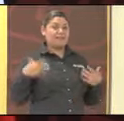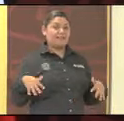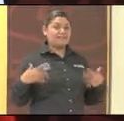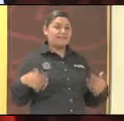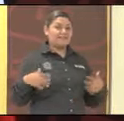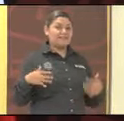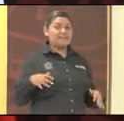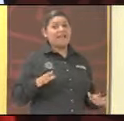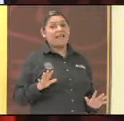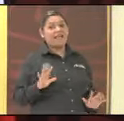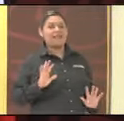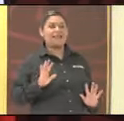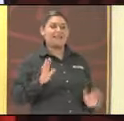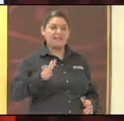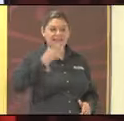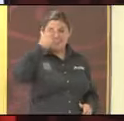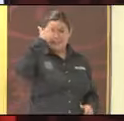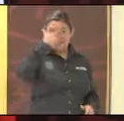Pero bueno, pero ya en la noche,